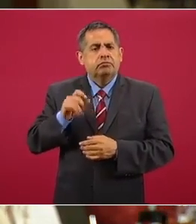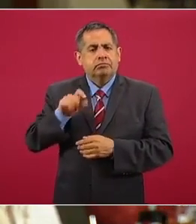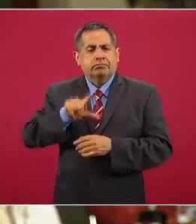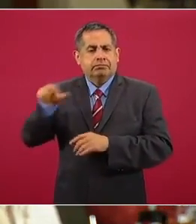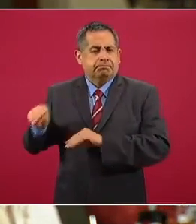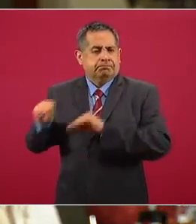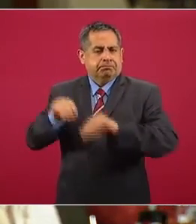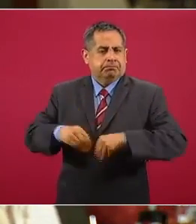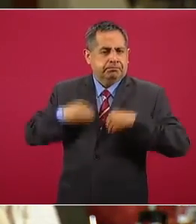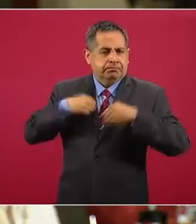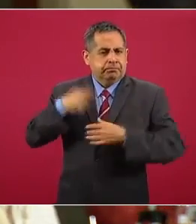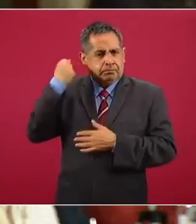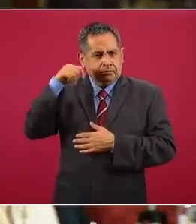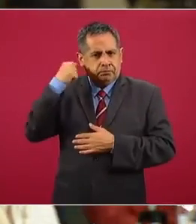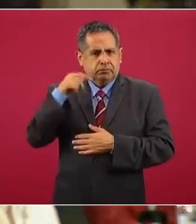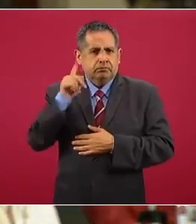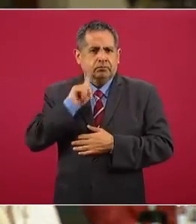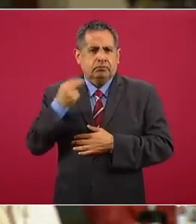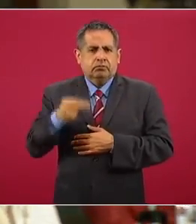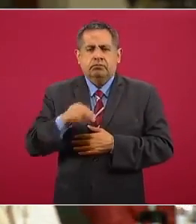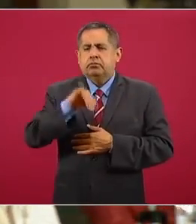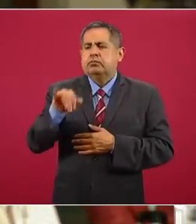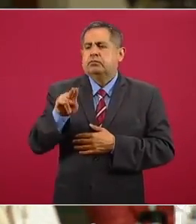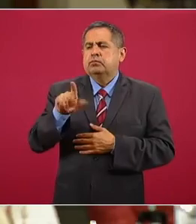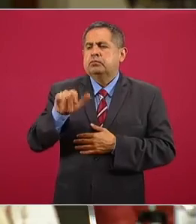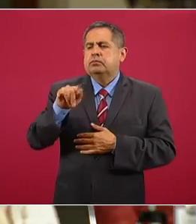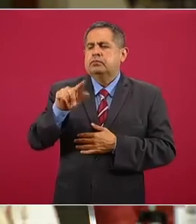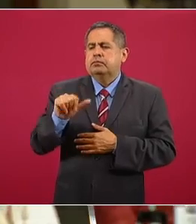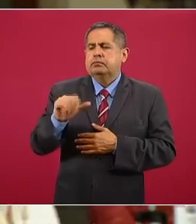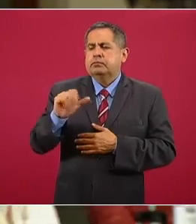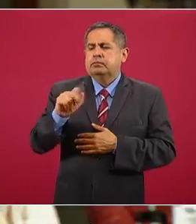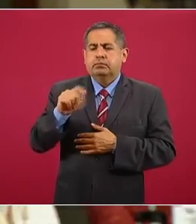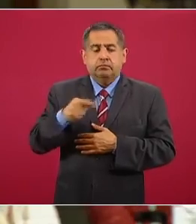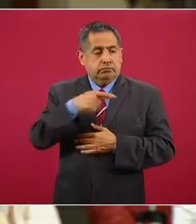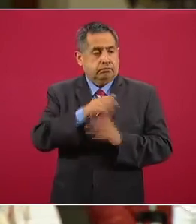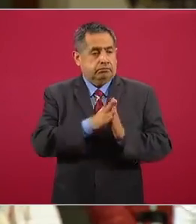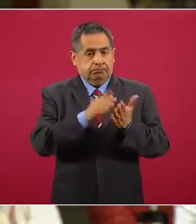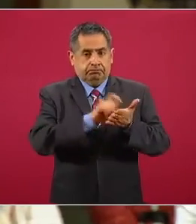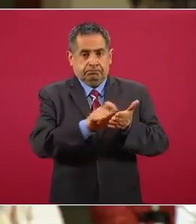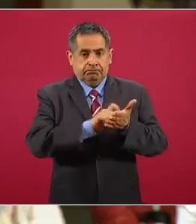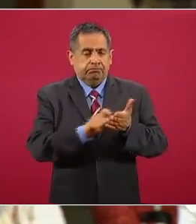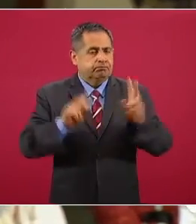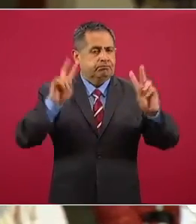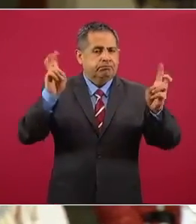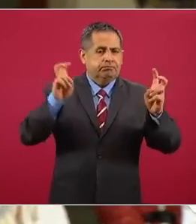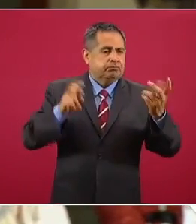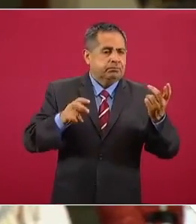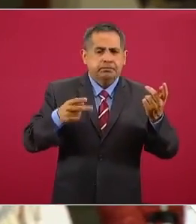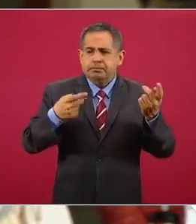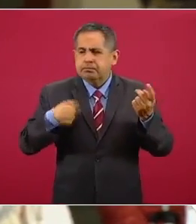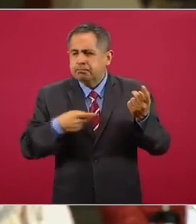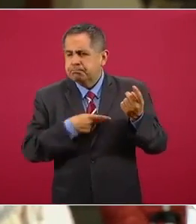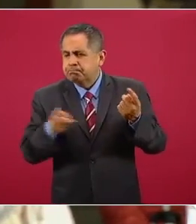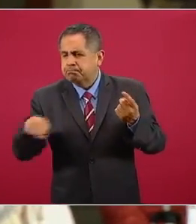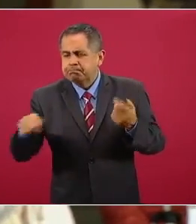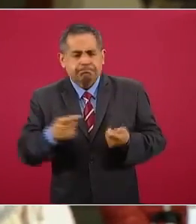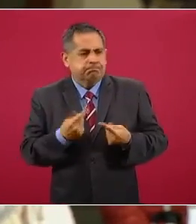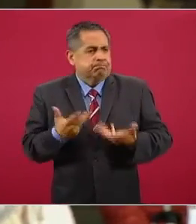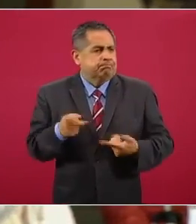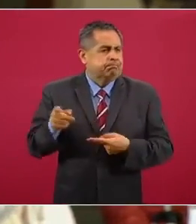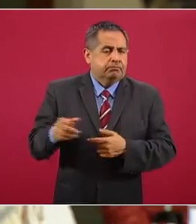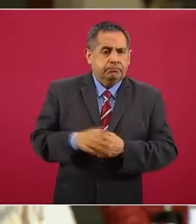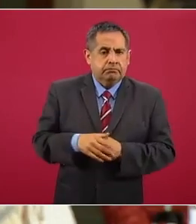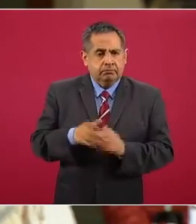adopción, doña Julieta Campos. En su obra de ¿Qué hacemos con los pobres?, tiene una